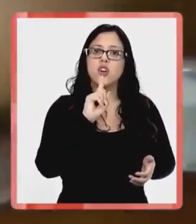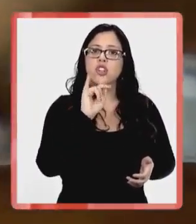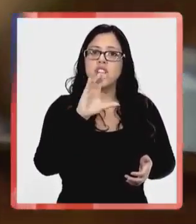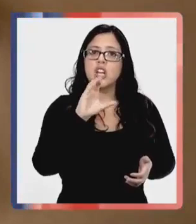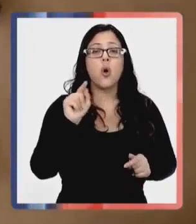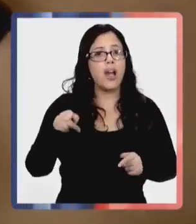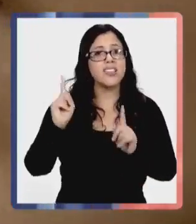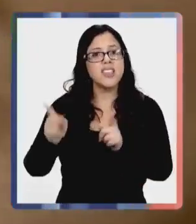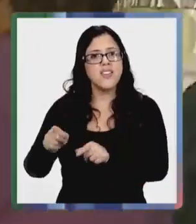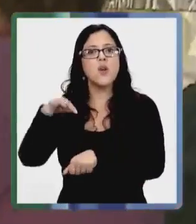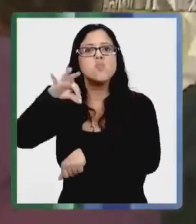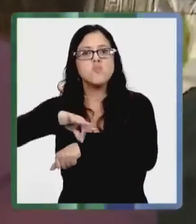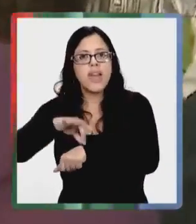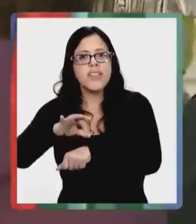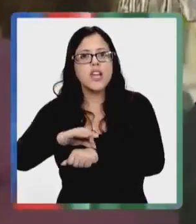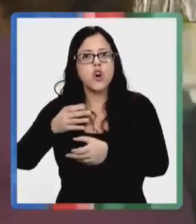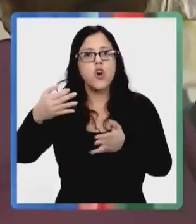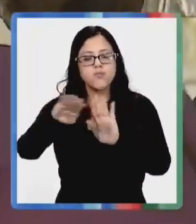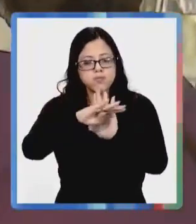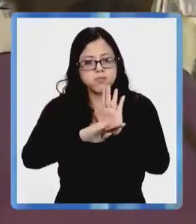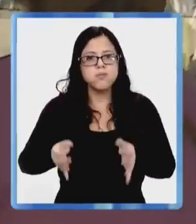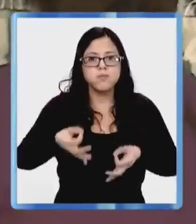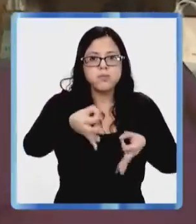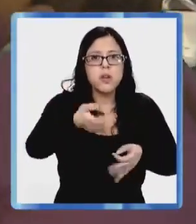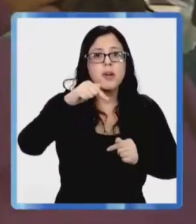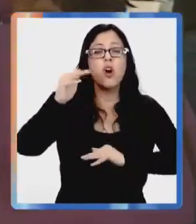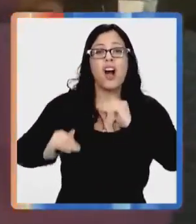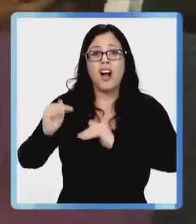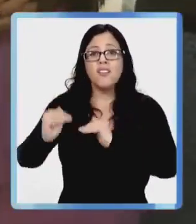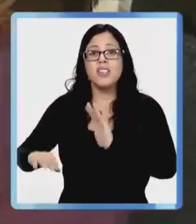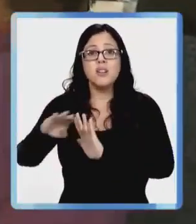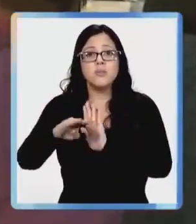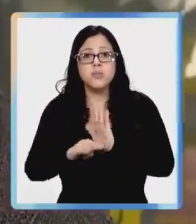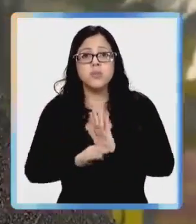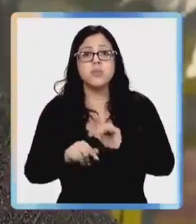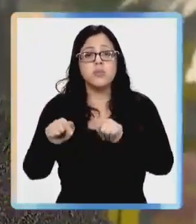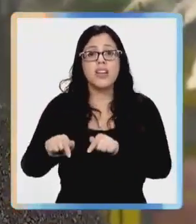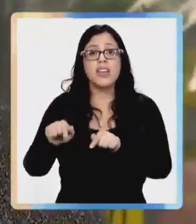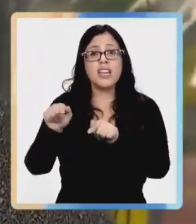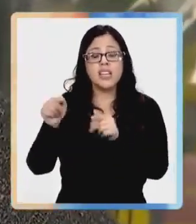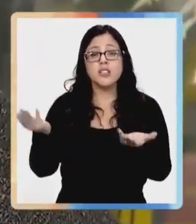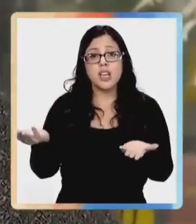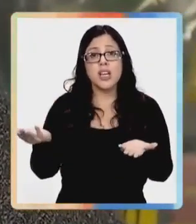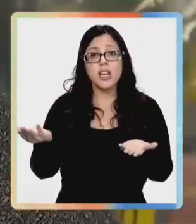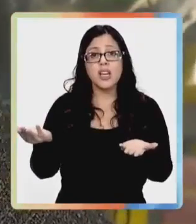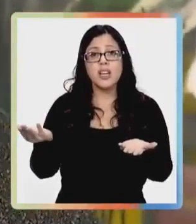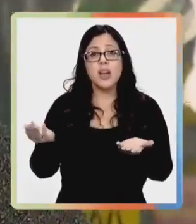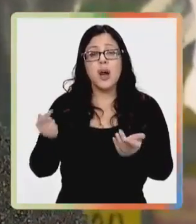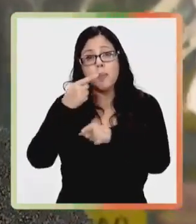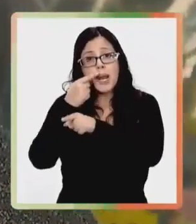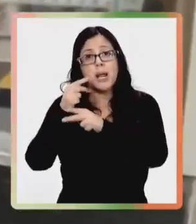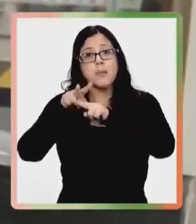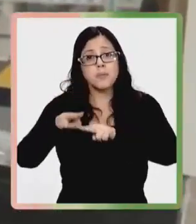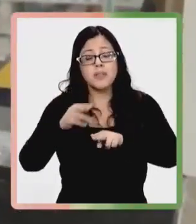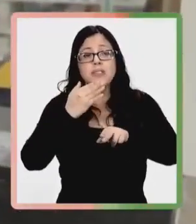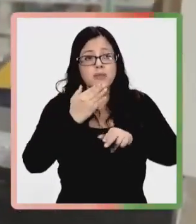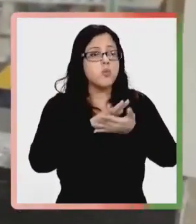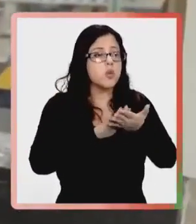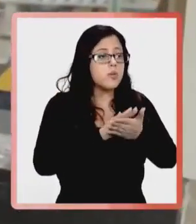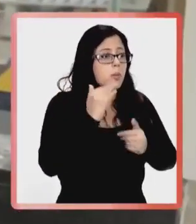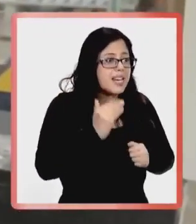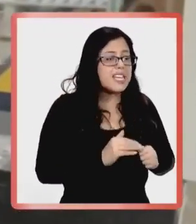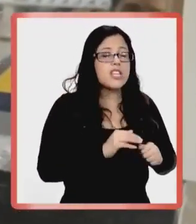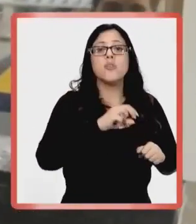circunstancias, pero hay que recordar que muchas veces el mismo médico utiliza el antibiótico como sedante. Para él, para quedarse tranquilo, y para la